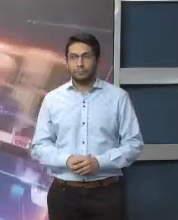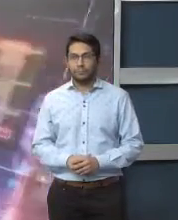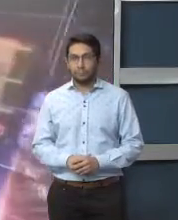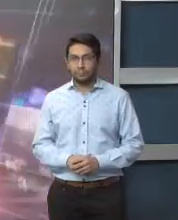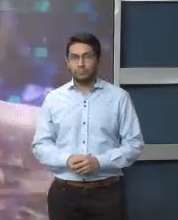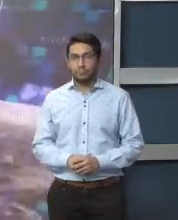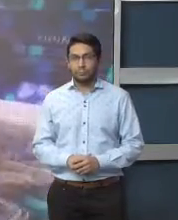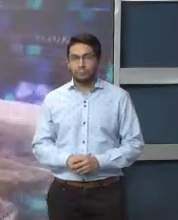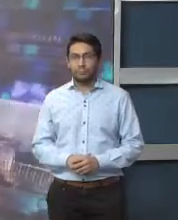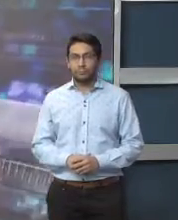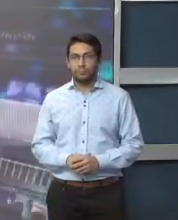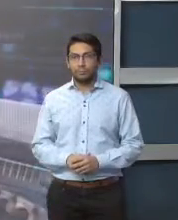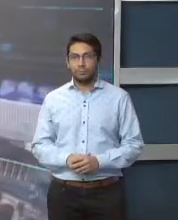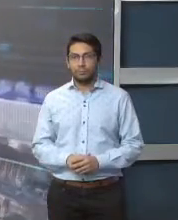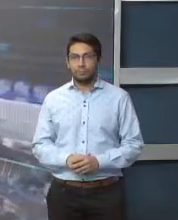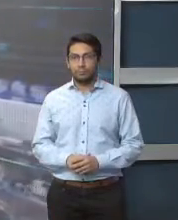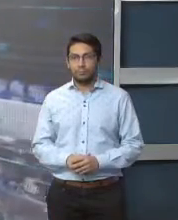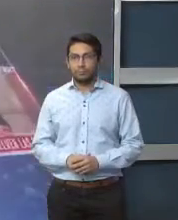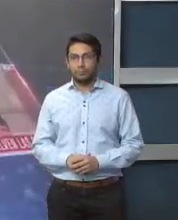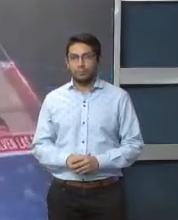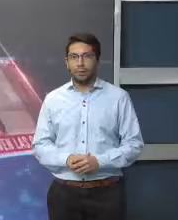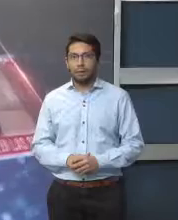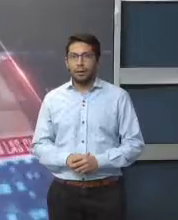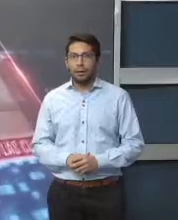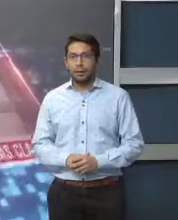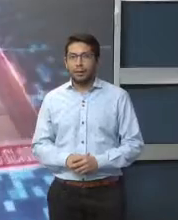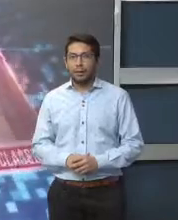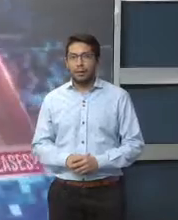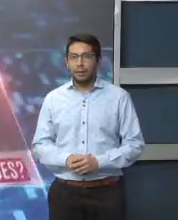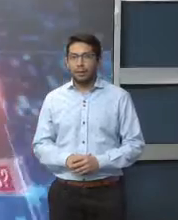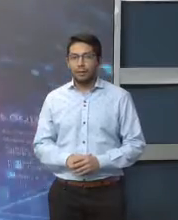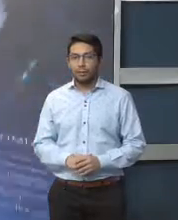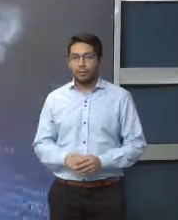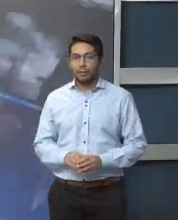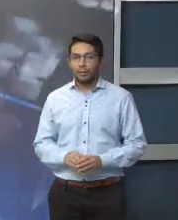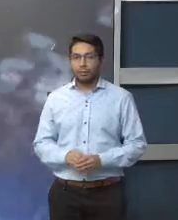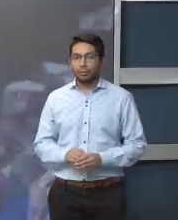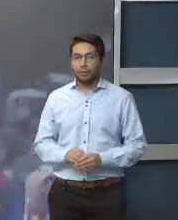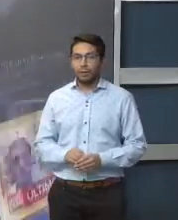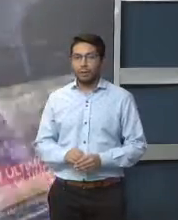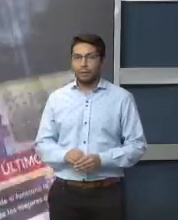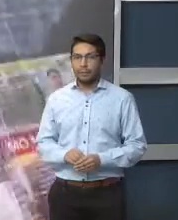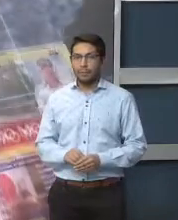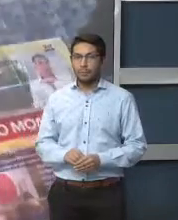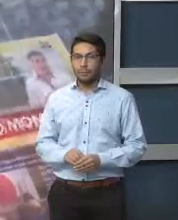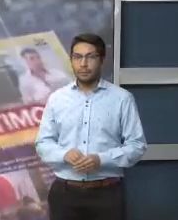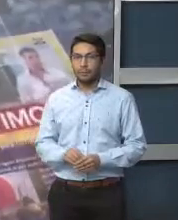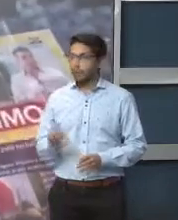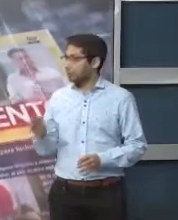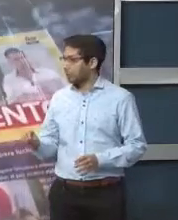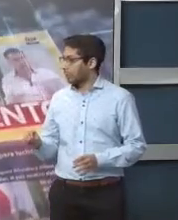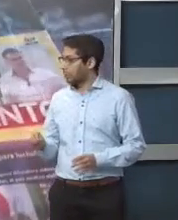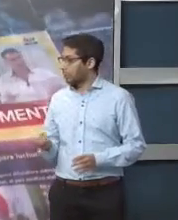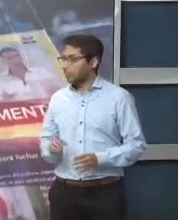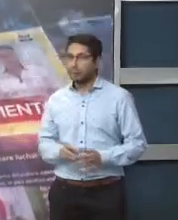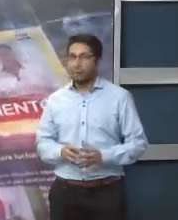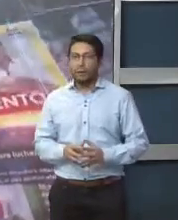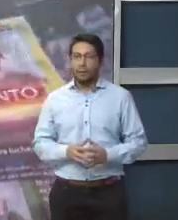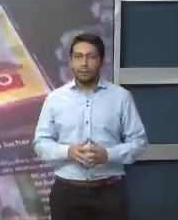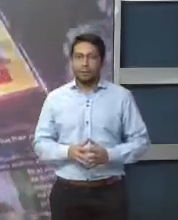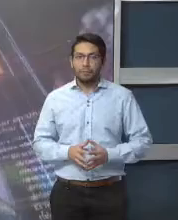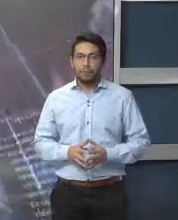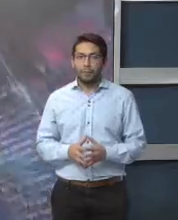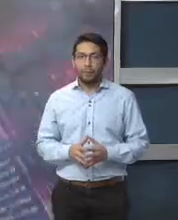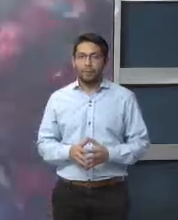examen en las condiciones que se establezcan. Bien. Y ahora ya trasladándonos hacia el ámbito universitario, no sé si queda alguna pregunta